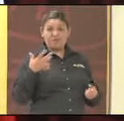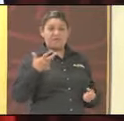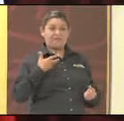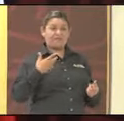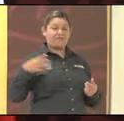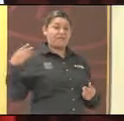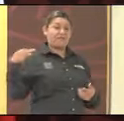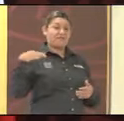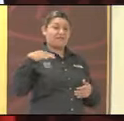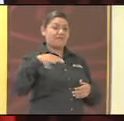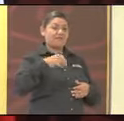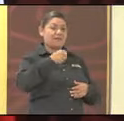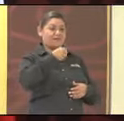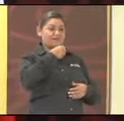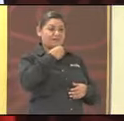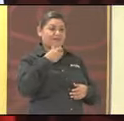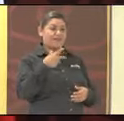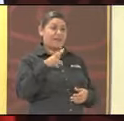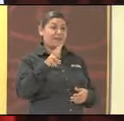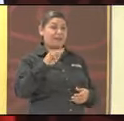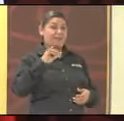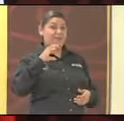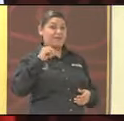ay, Víctor García.